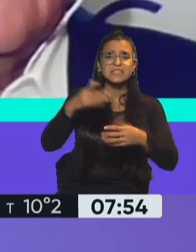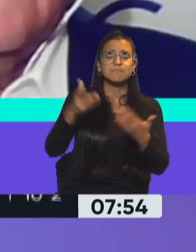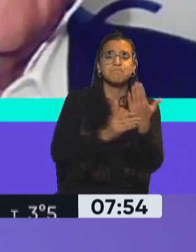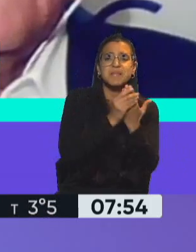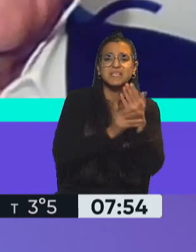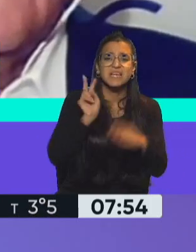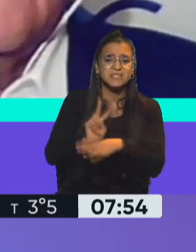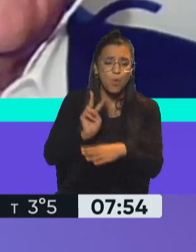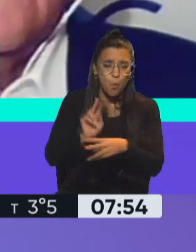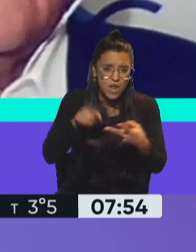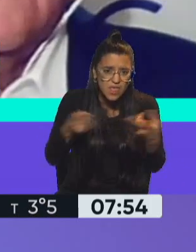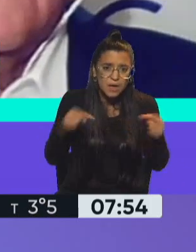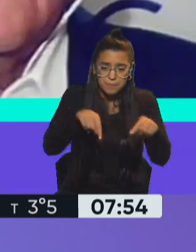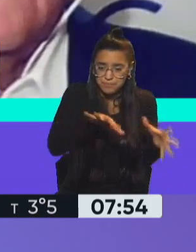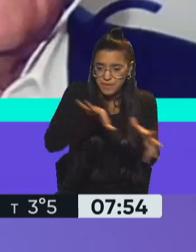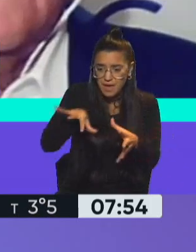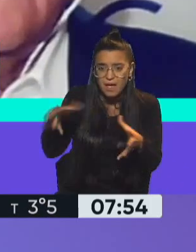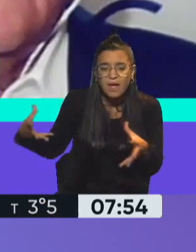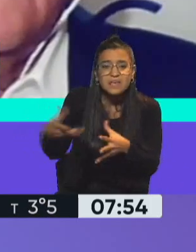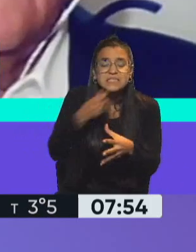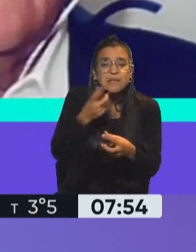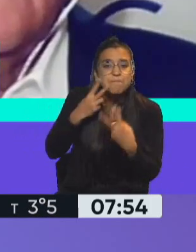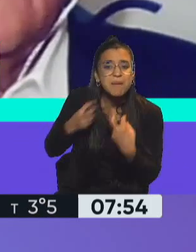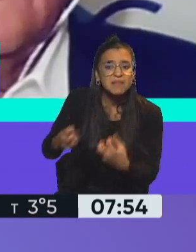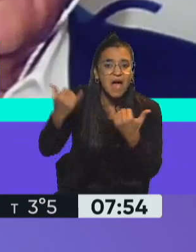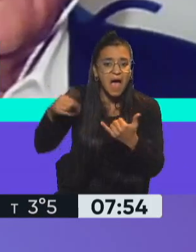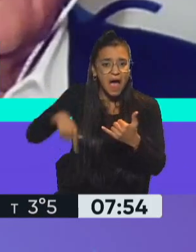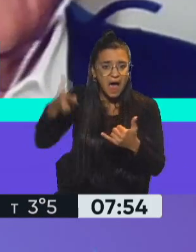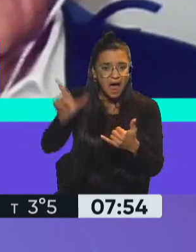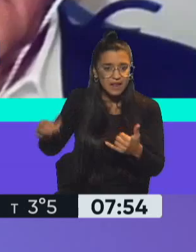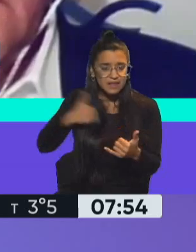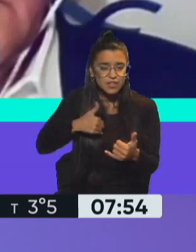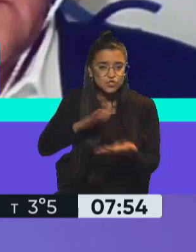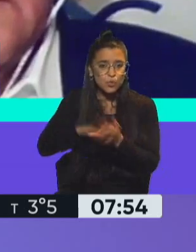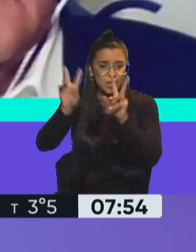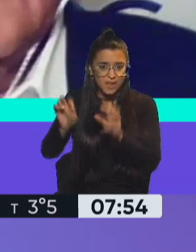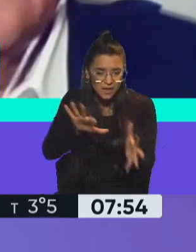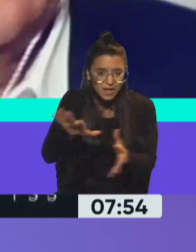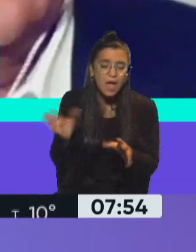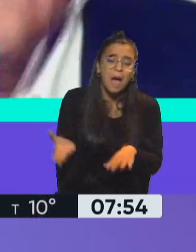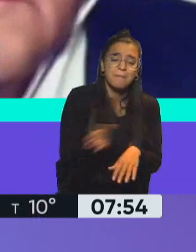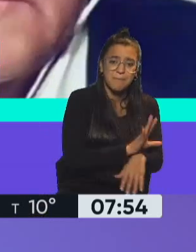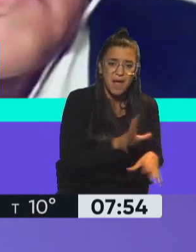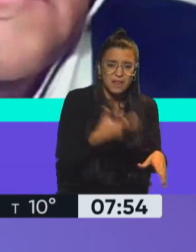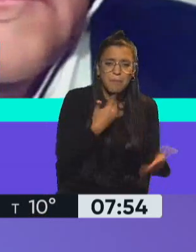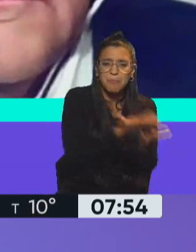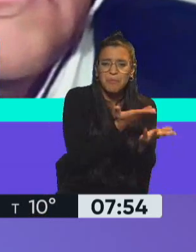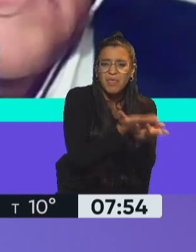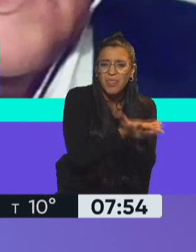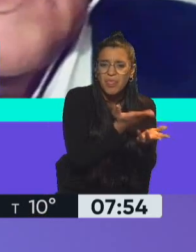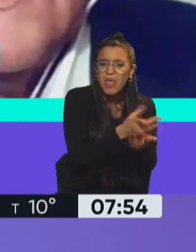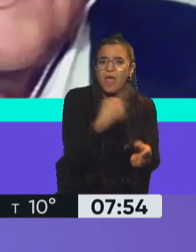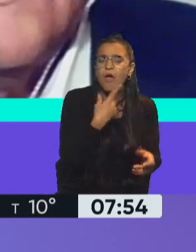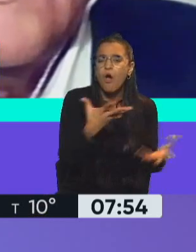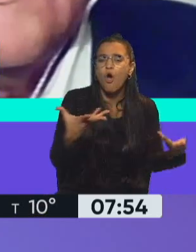de Seguridad. Esto por un lado, si va a haber una investigación en Argentina en este sentido. Y por el otro, ¿van a pedir alguna intervención